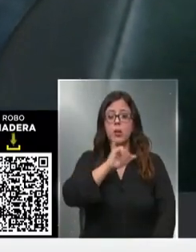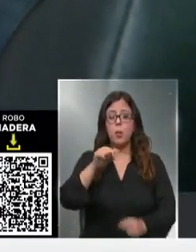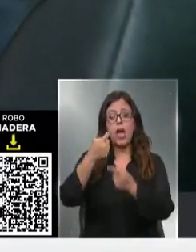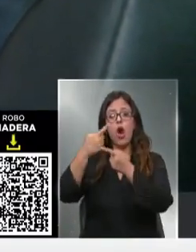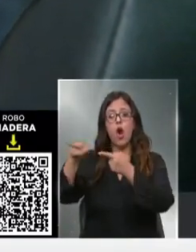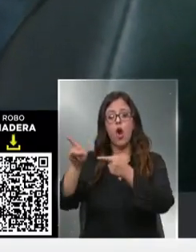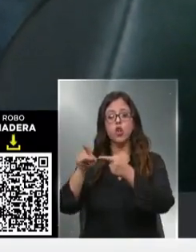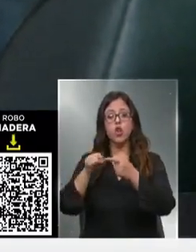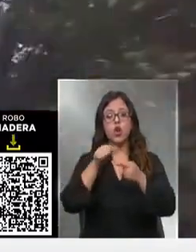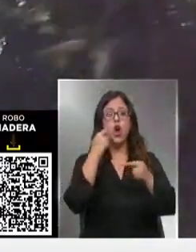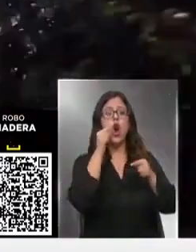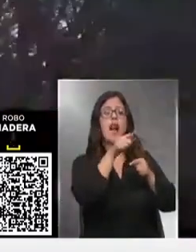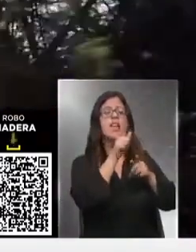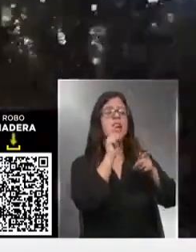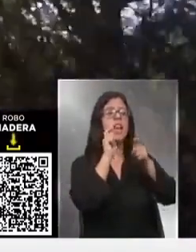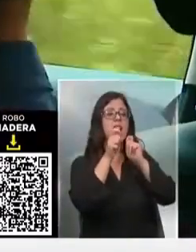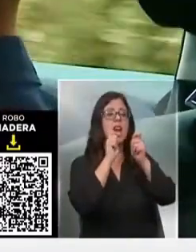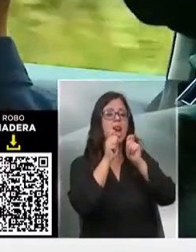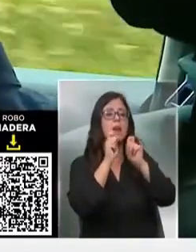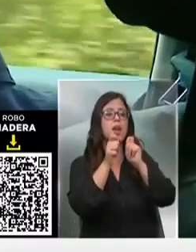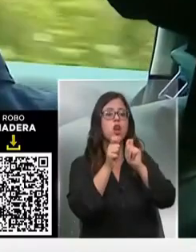son peligrosos.